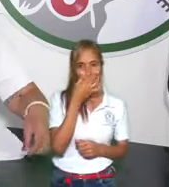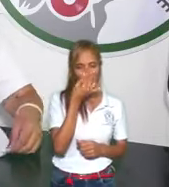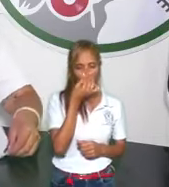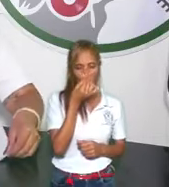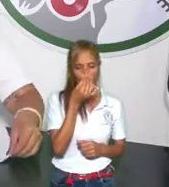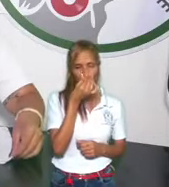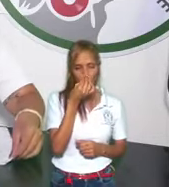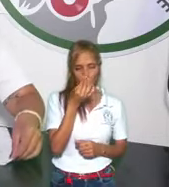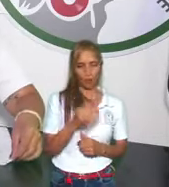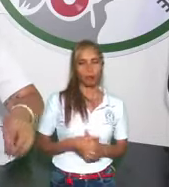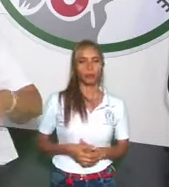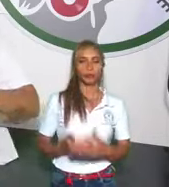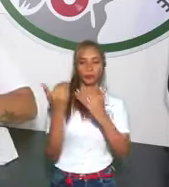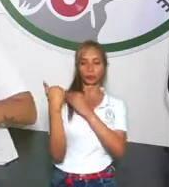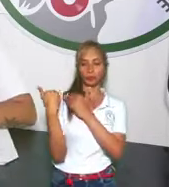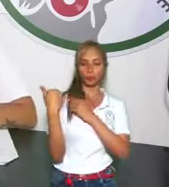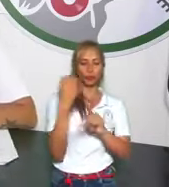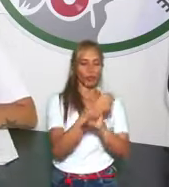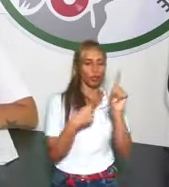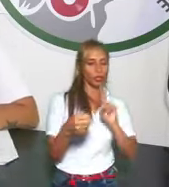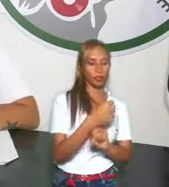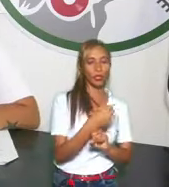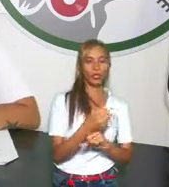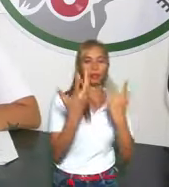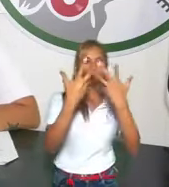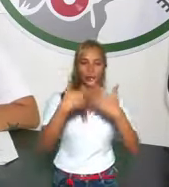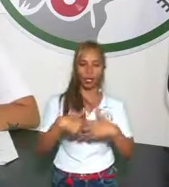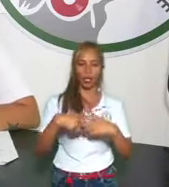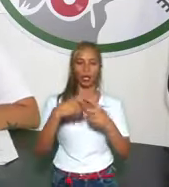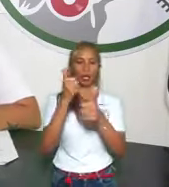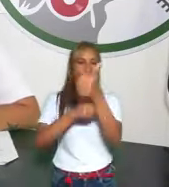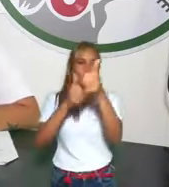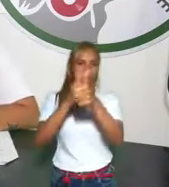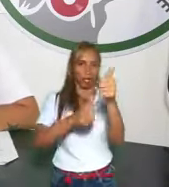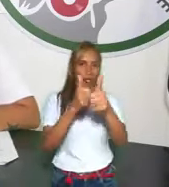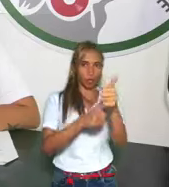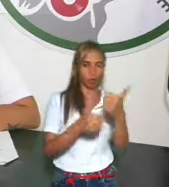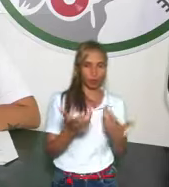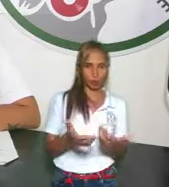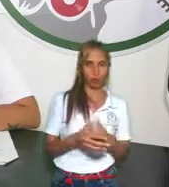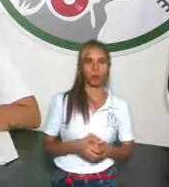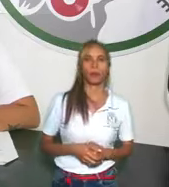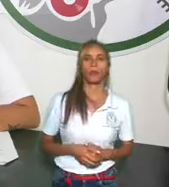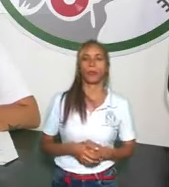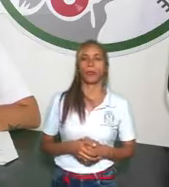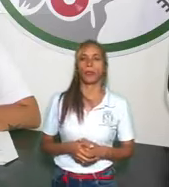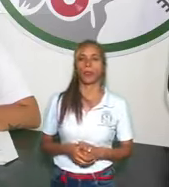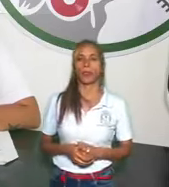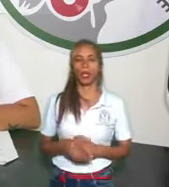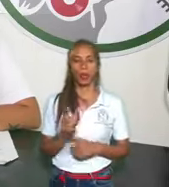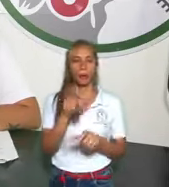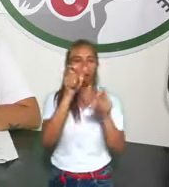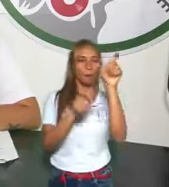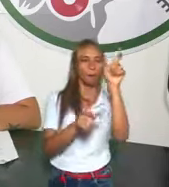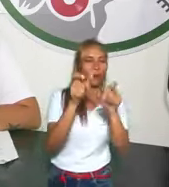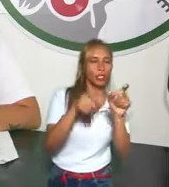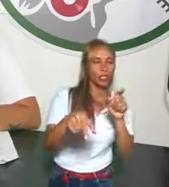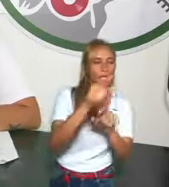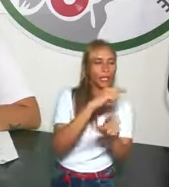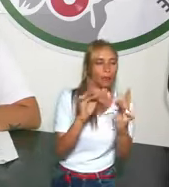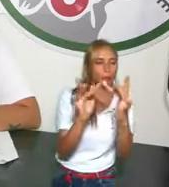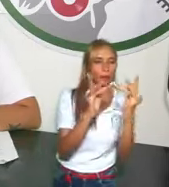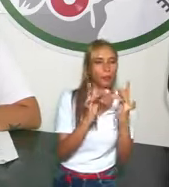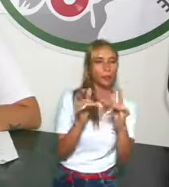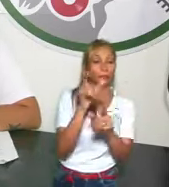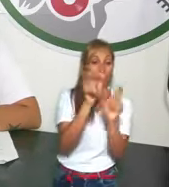social empresarial a cada uno de esos espacios y en esas oportunidades que hay de estar directamente con los usuarios, directamente con los